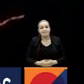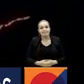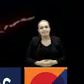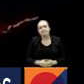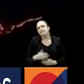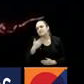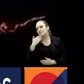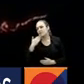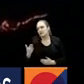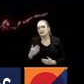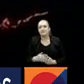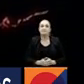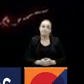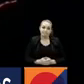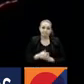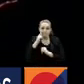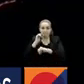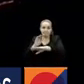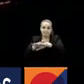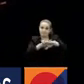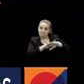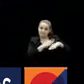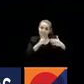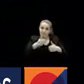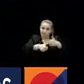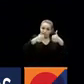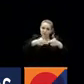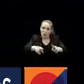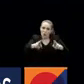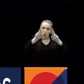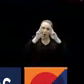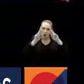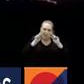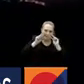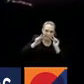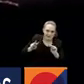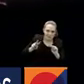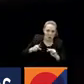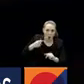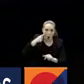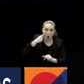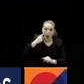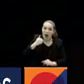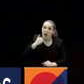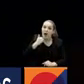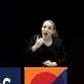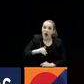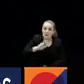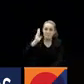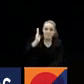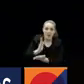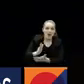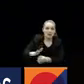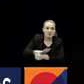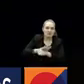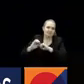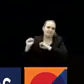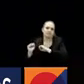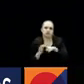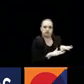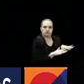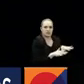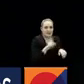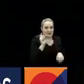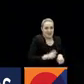Muchísimas gracias. Pues bueno, el llamado de las autoridades es a estar en alerta para una posible evacuación. También los entes de control han